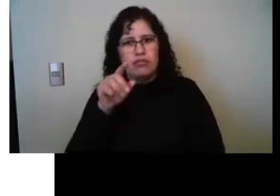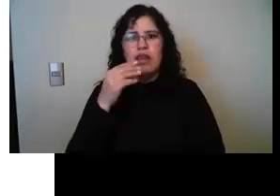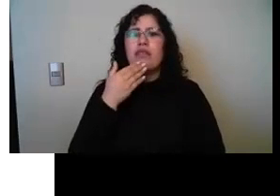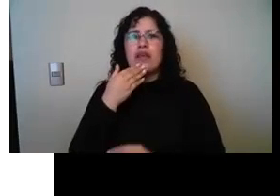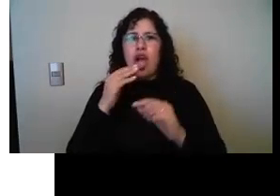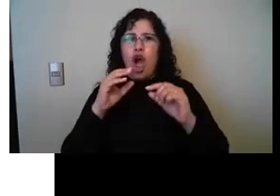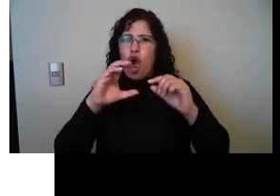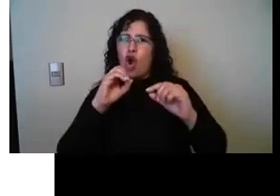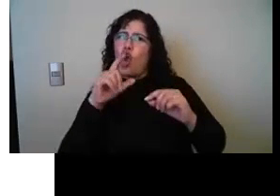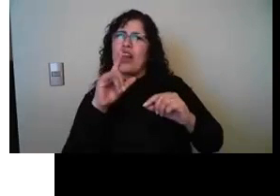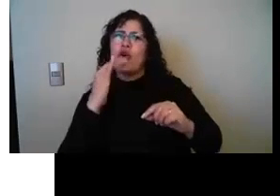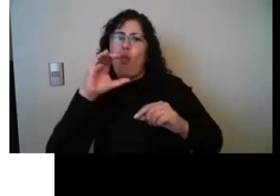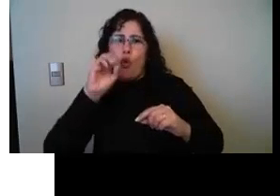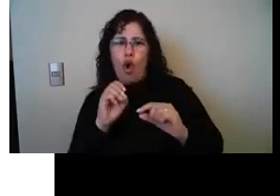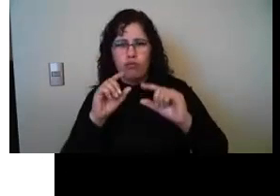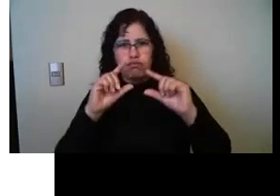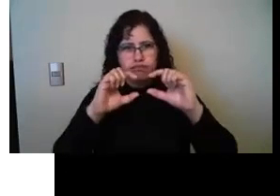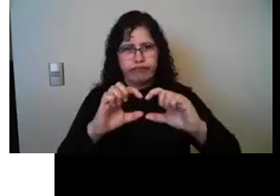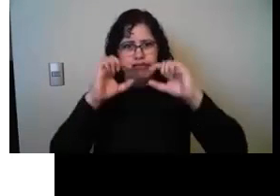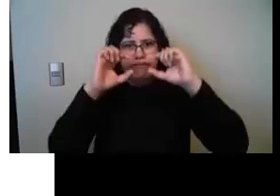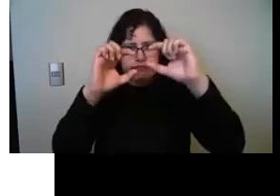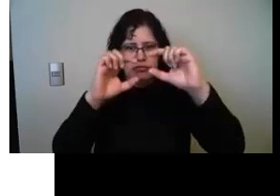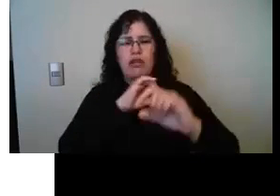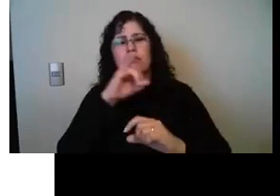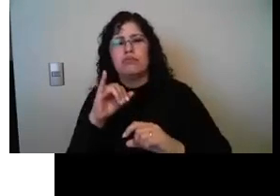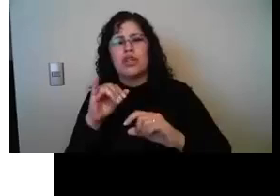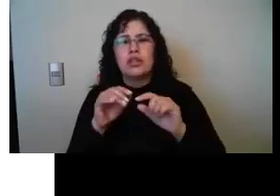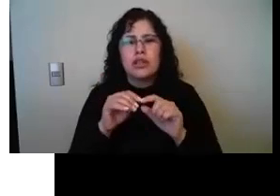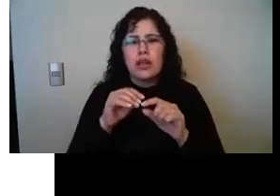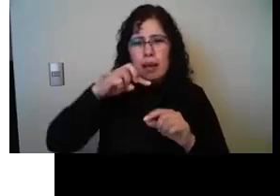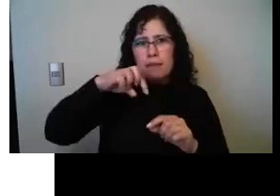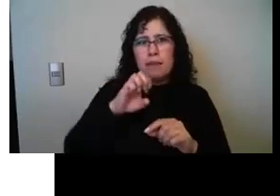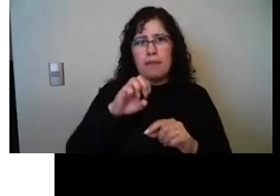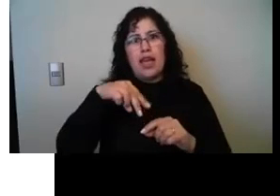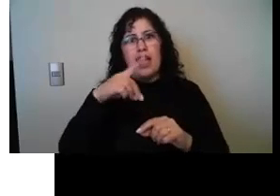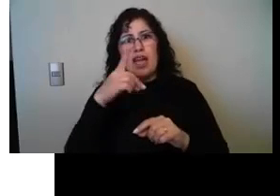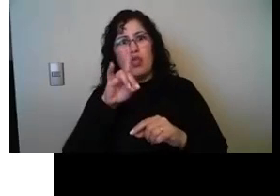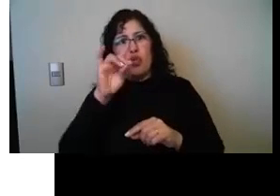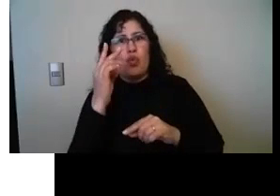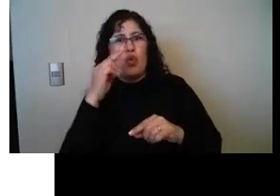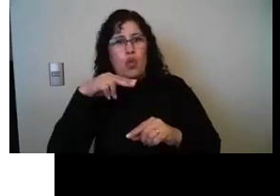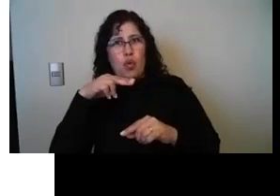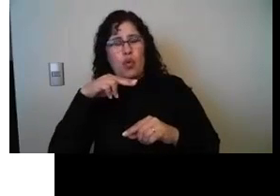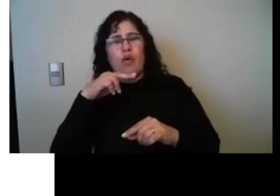inferiores, tenemos los pedúnculos cerebelosos, el piso del cuarto ventrículo,